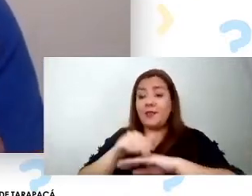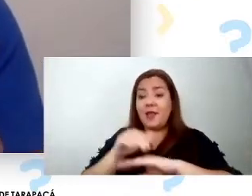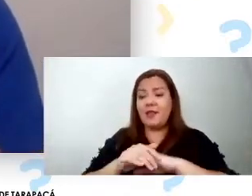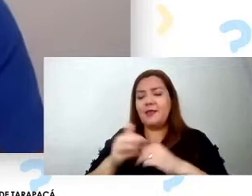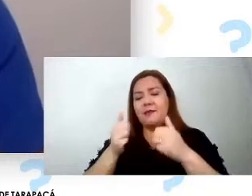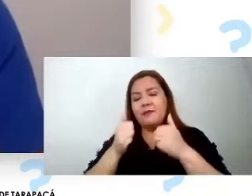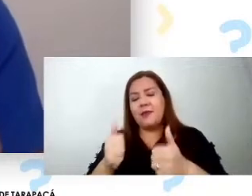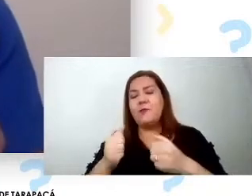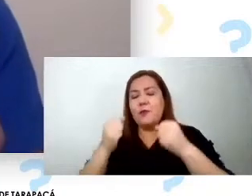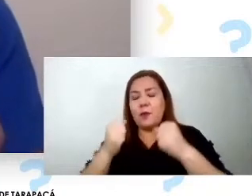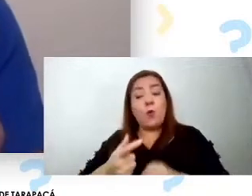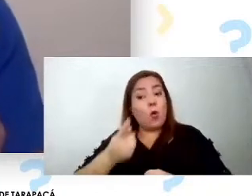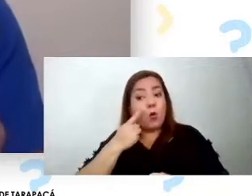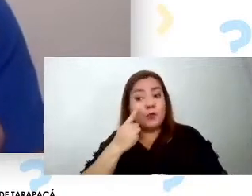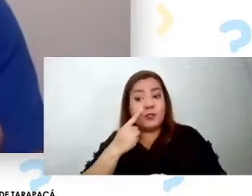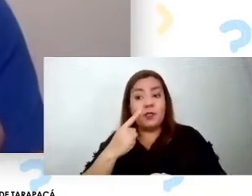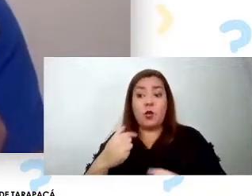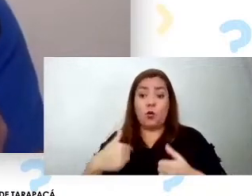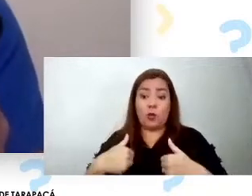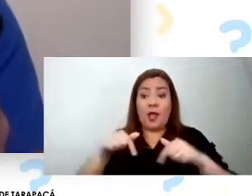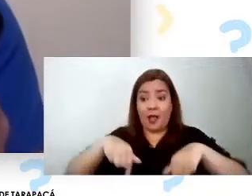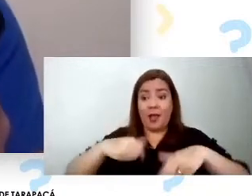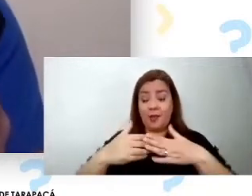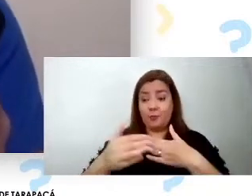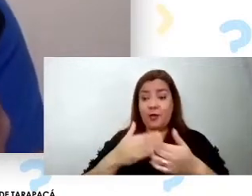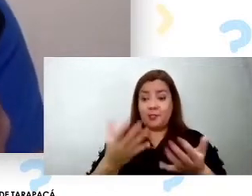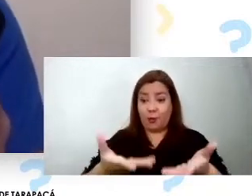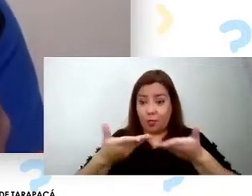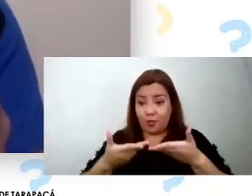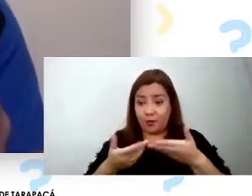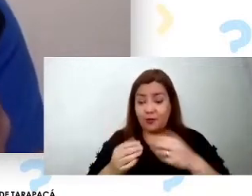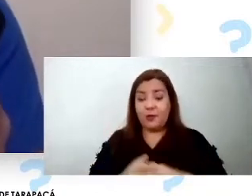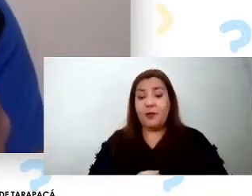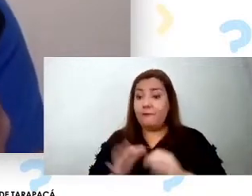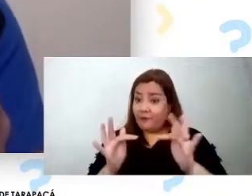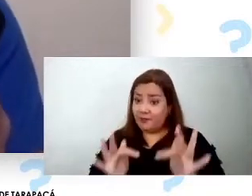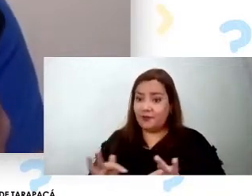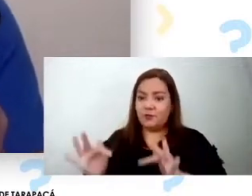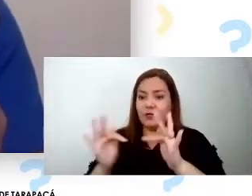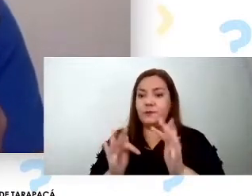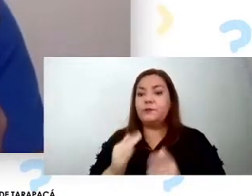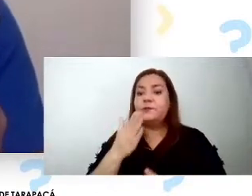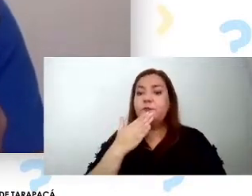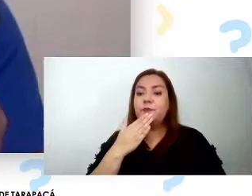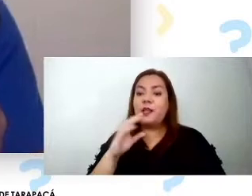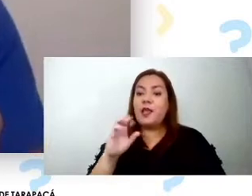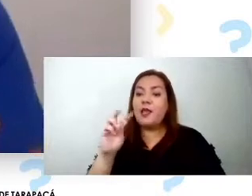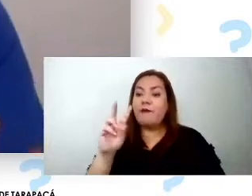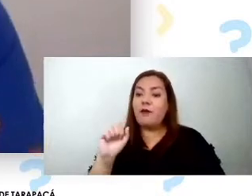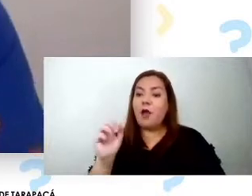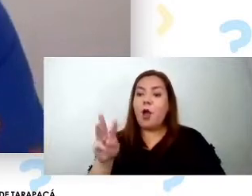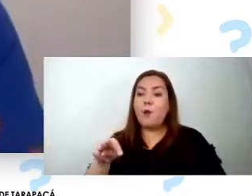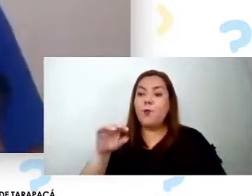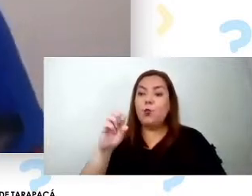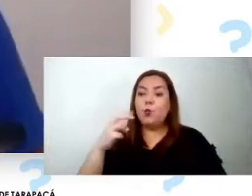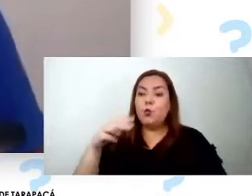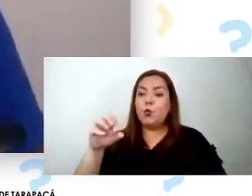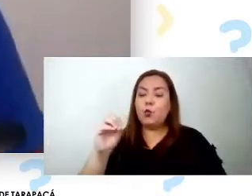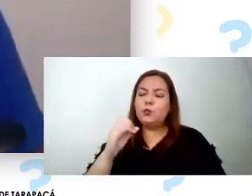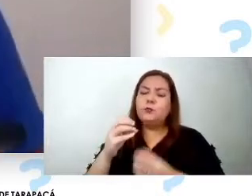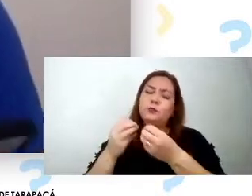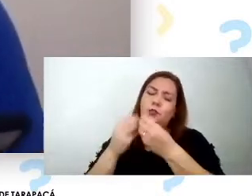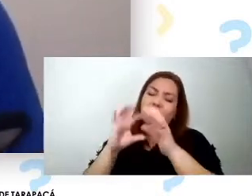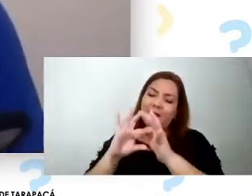recursos naturales. Felicitaciones. También tenemos de Eva Muñoz. Muchas gracias por el recorrido a través